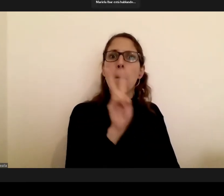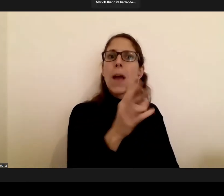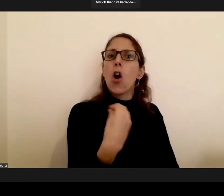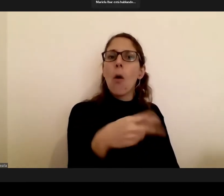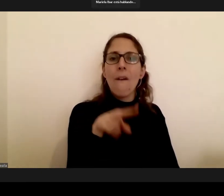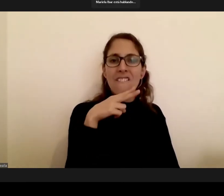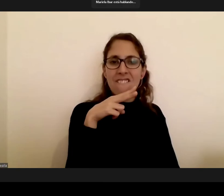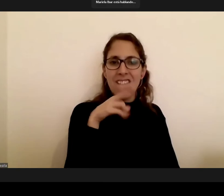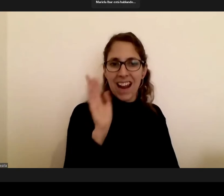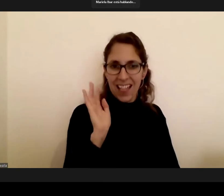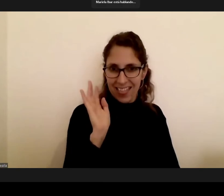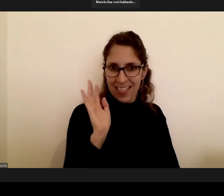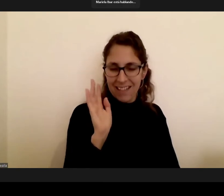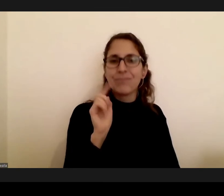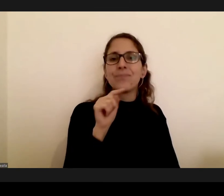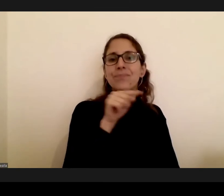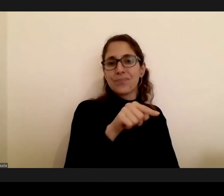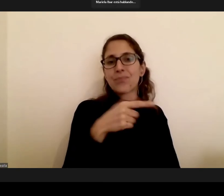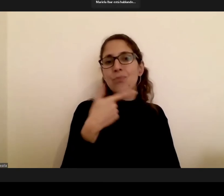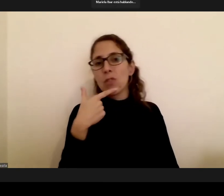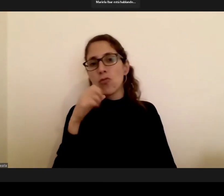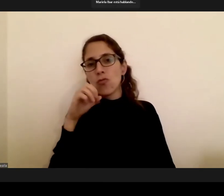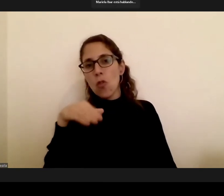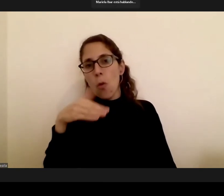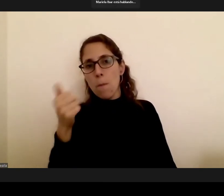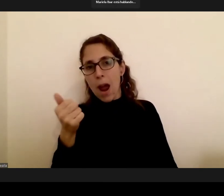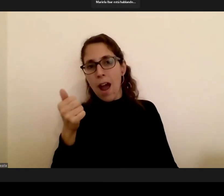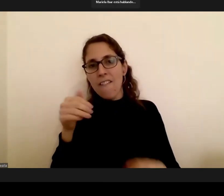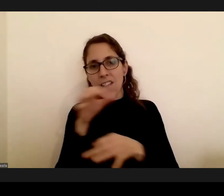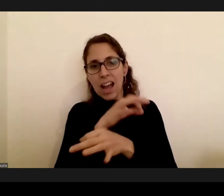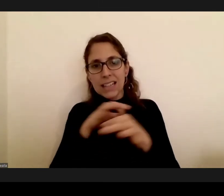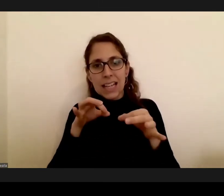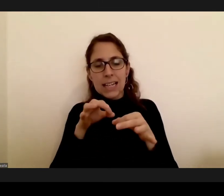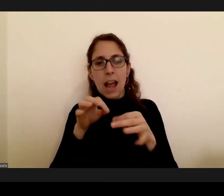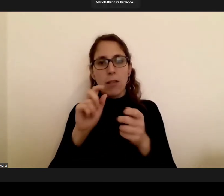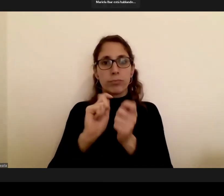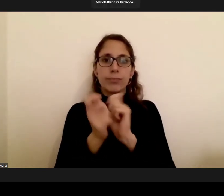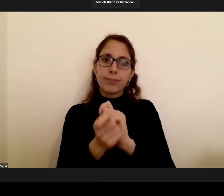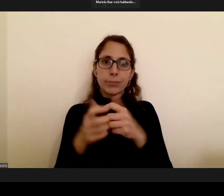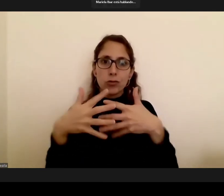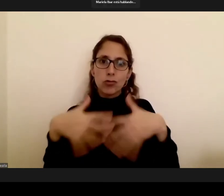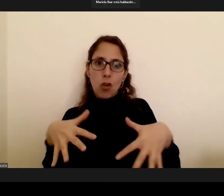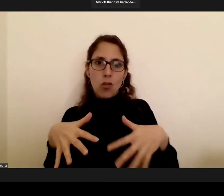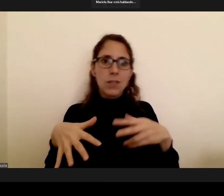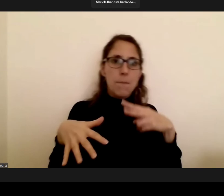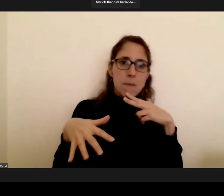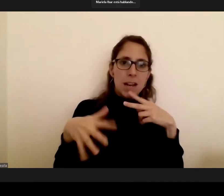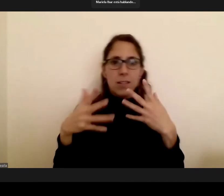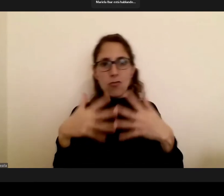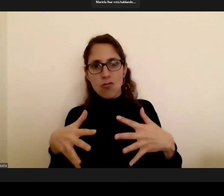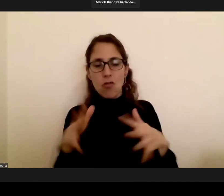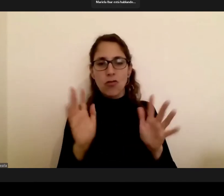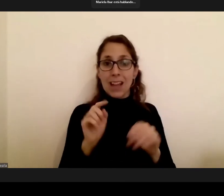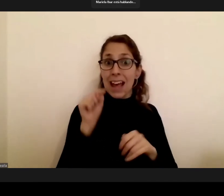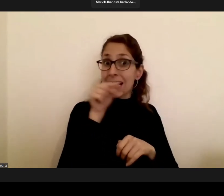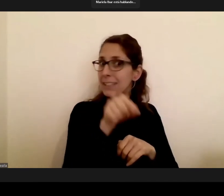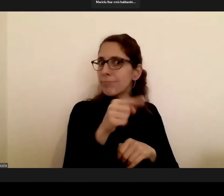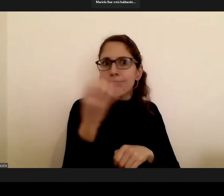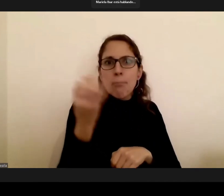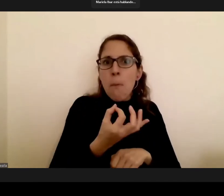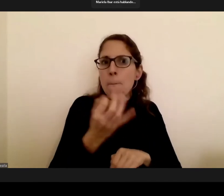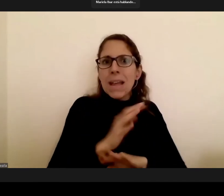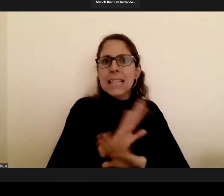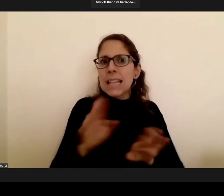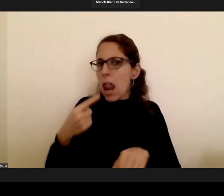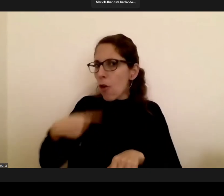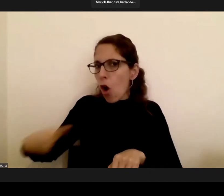el soma bacteriano se va a visualizar rosa. Entonces esto específicamente me tiñe de una manera